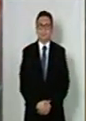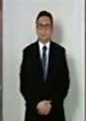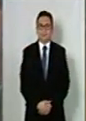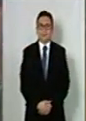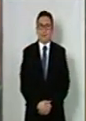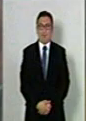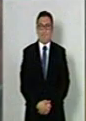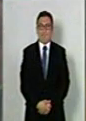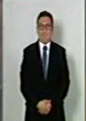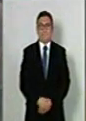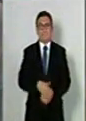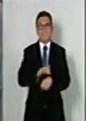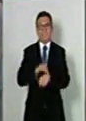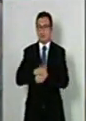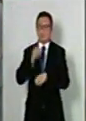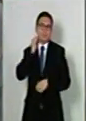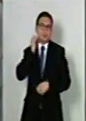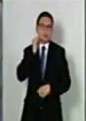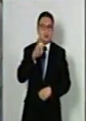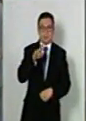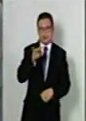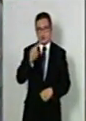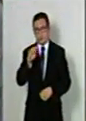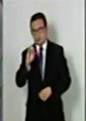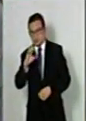Sonido en el escaño del senador Roberto Gil.